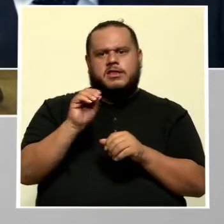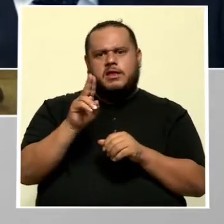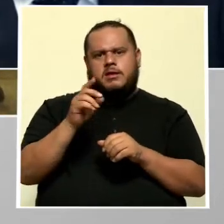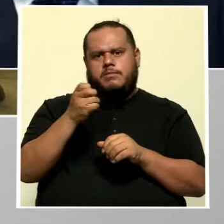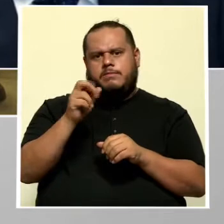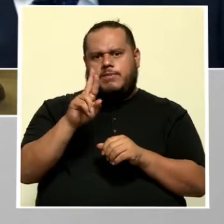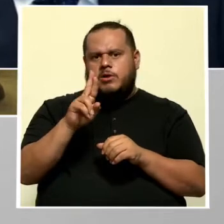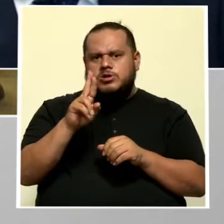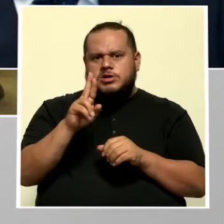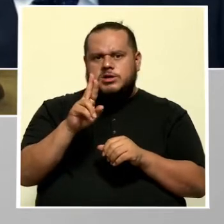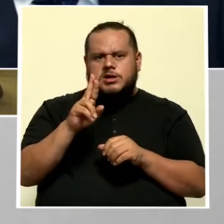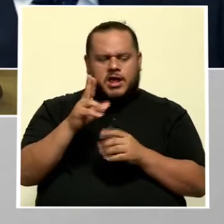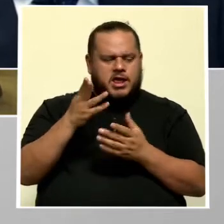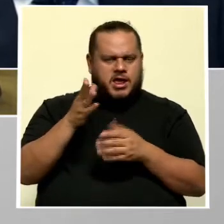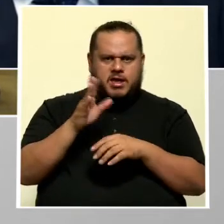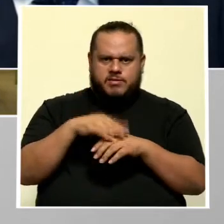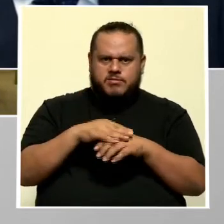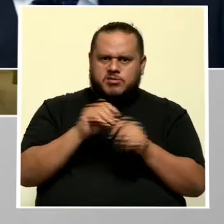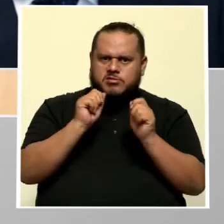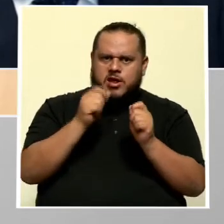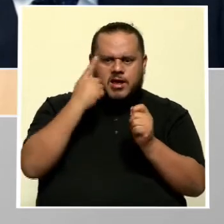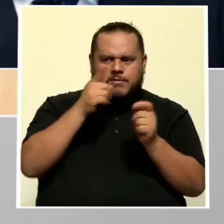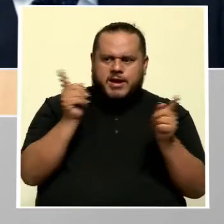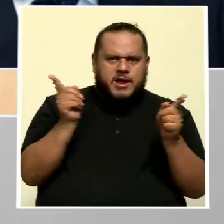para acortar la brecha